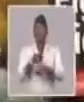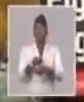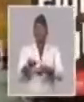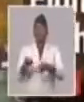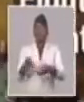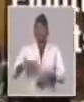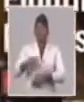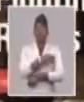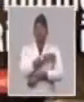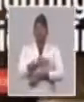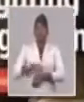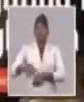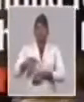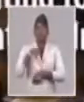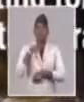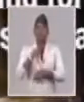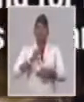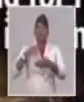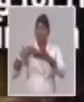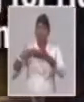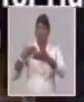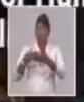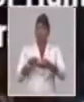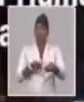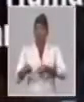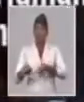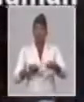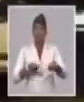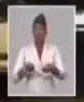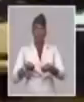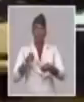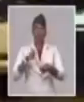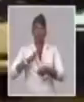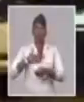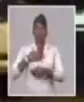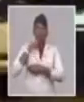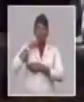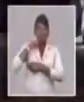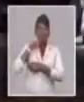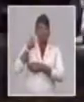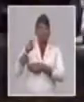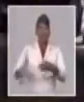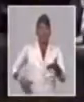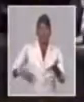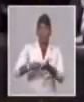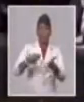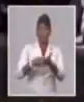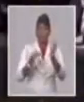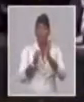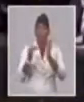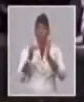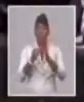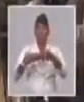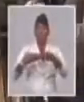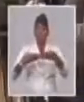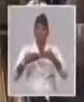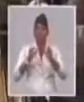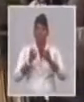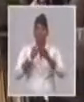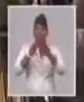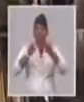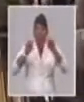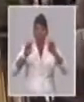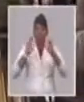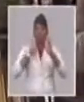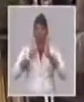la opinión pública, fue dirigido por la empresa CLS Strategies, quien invirtió 3.6 millones en publicidad